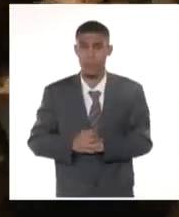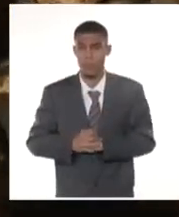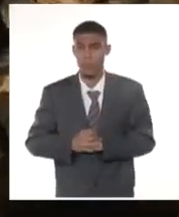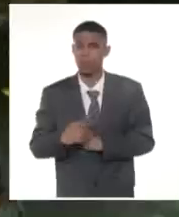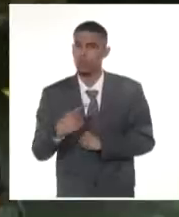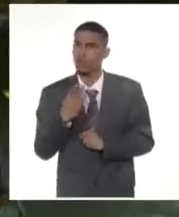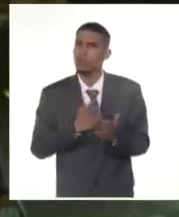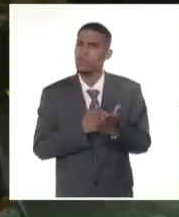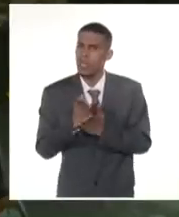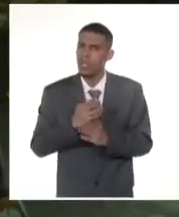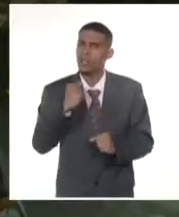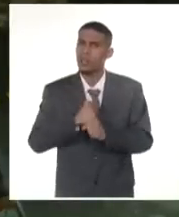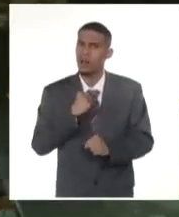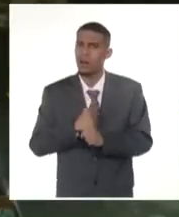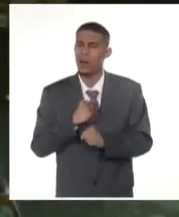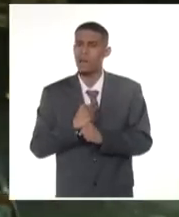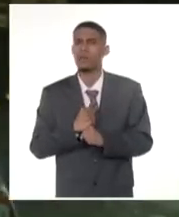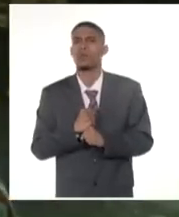seguir trabajando